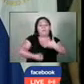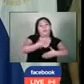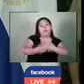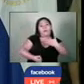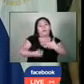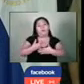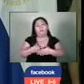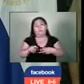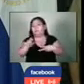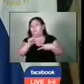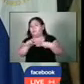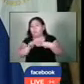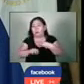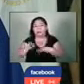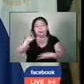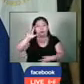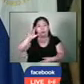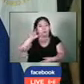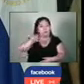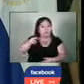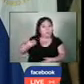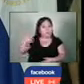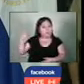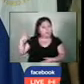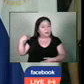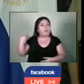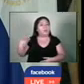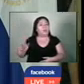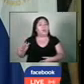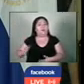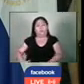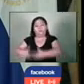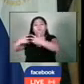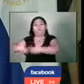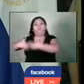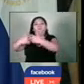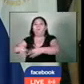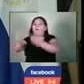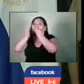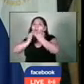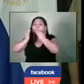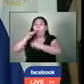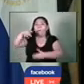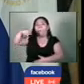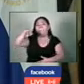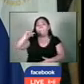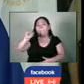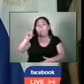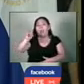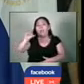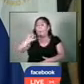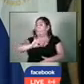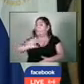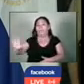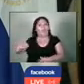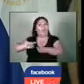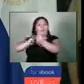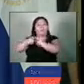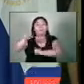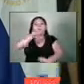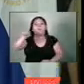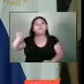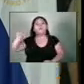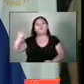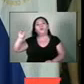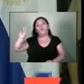dos o tres semanas anteriores, hemos inaugurado la planta potabilizadora de las Pavas, ahora llamada planta potabilizadora Torogos,